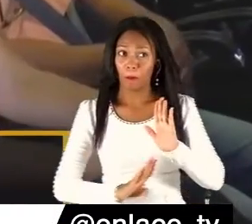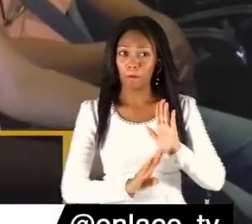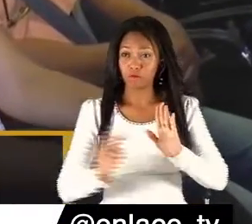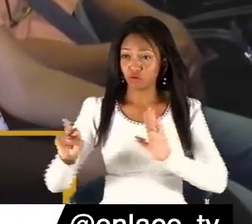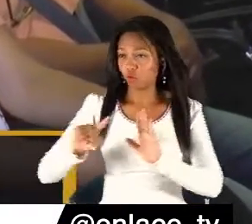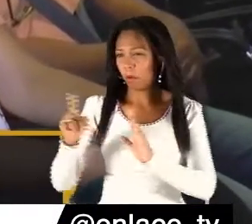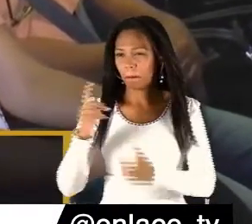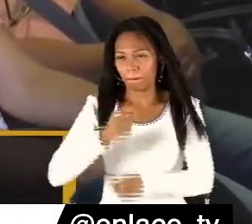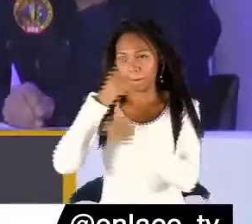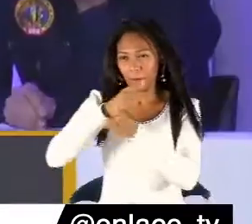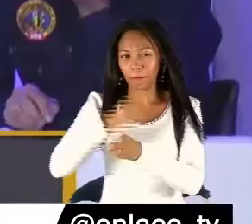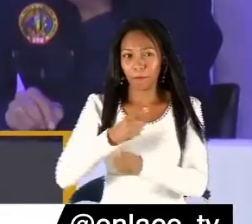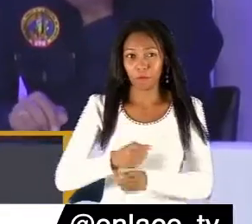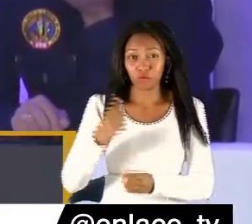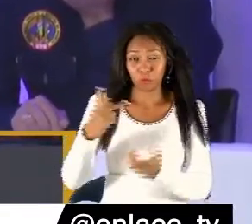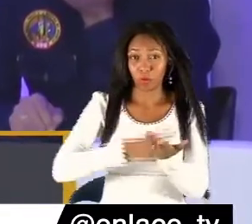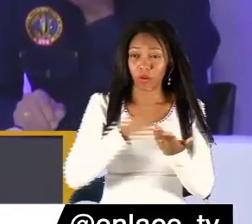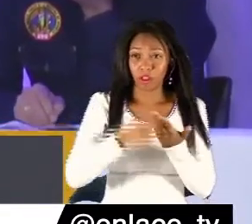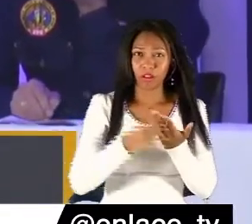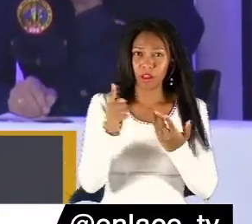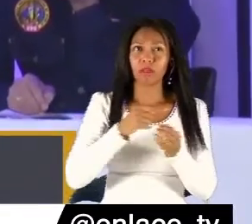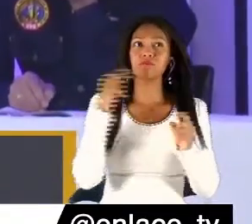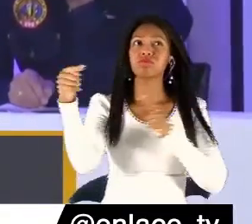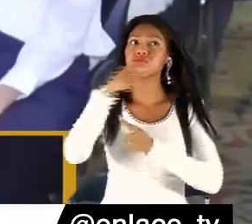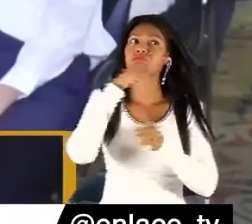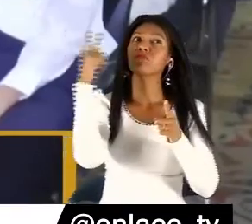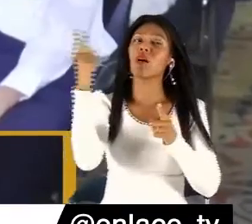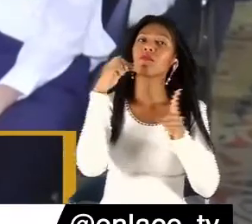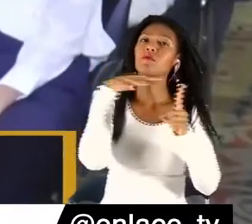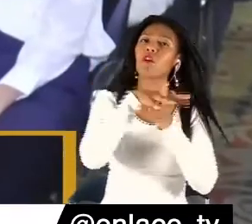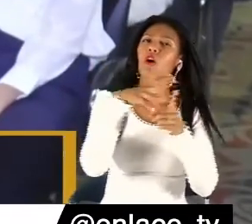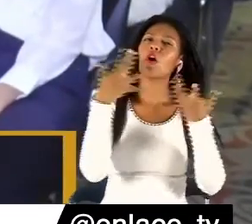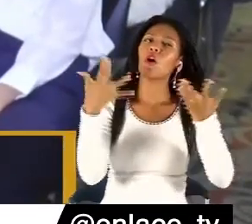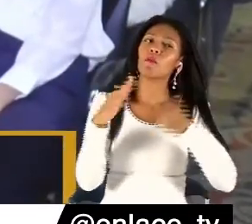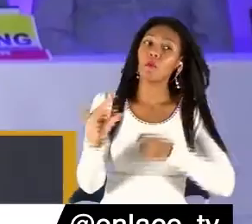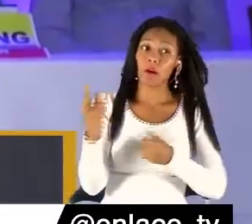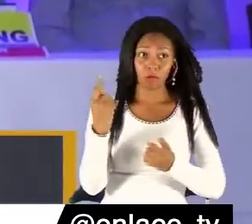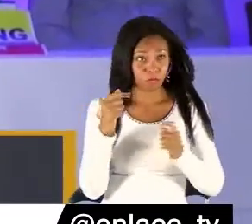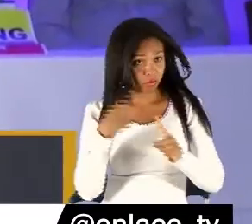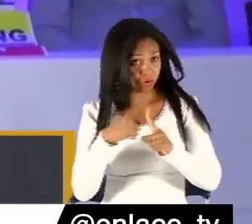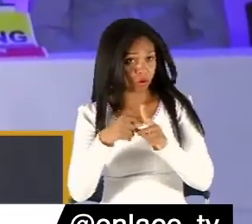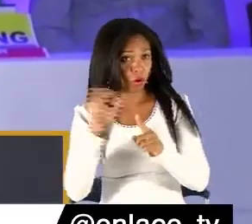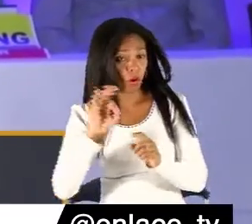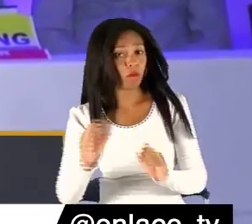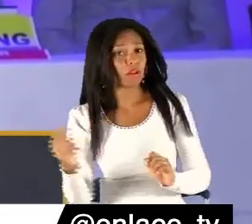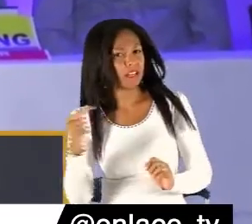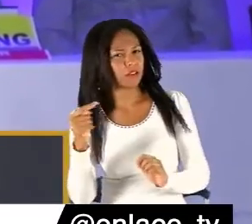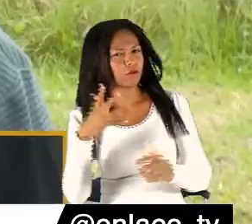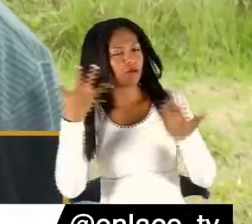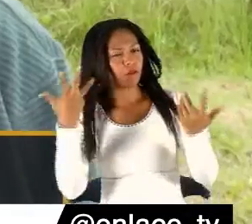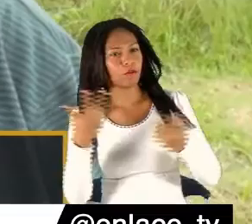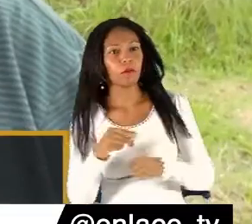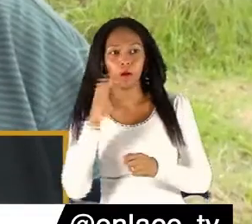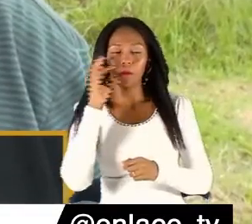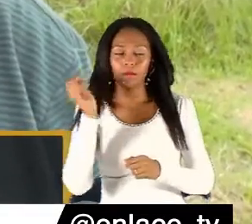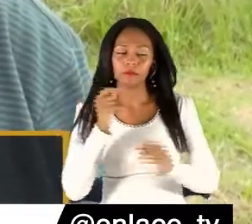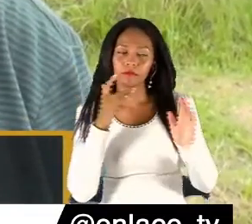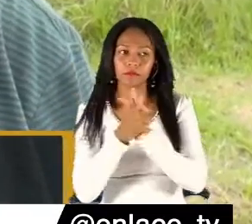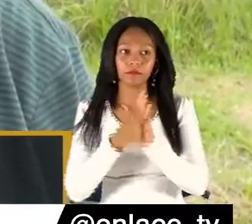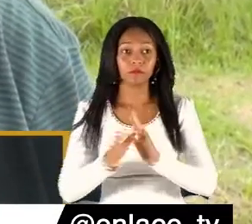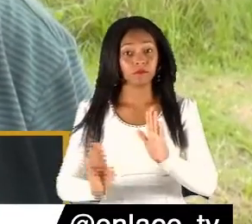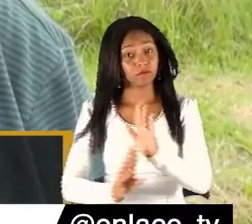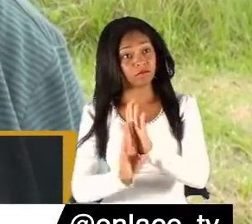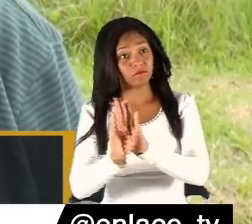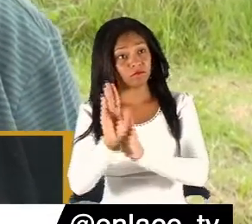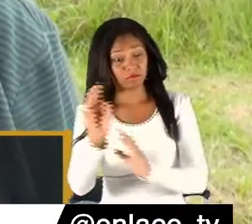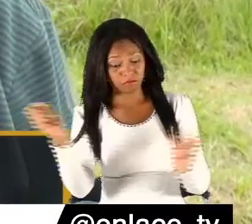El coordinador del evento explicó también que sigue después de concluido este foro en el que participó también, entre otros, el senador Jorge Enrique Robledo. Total éxito,